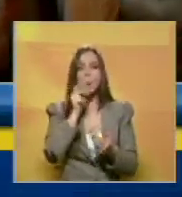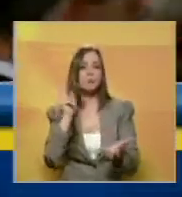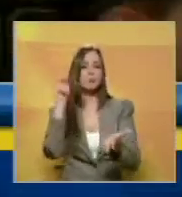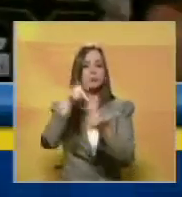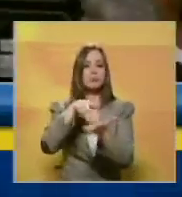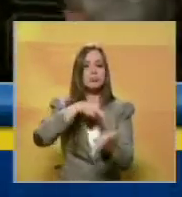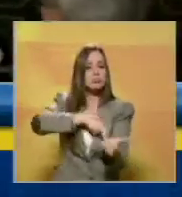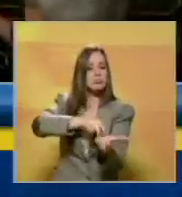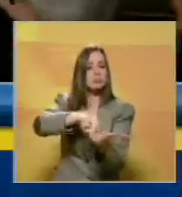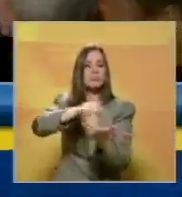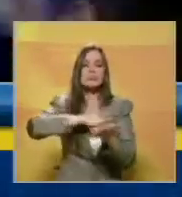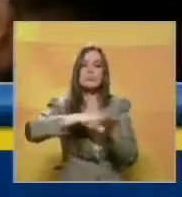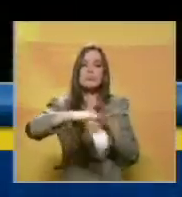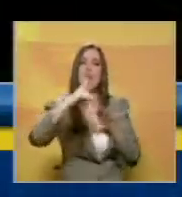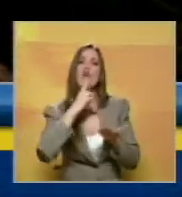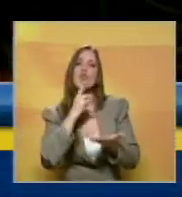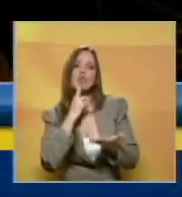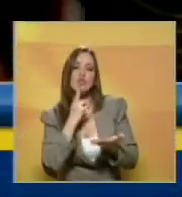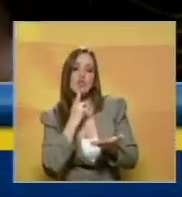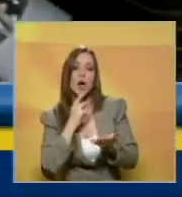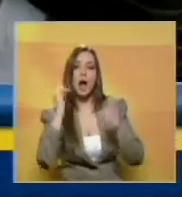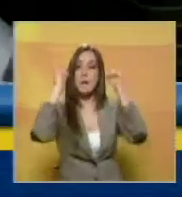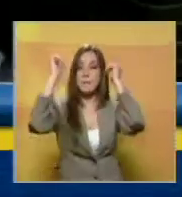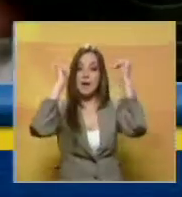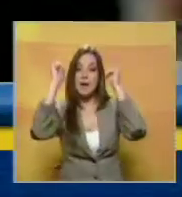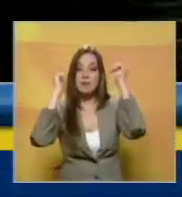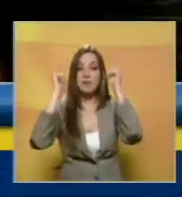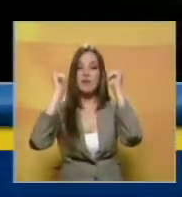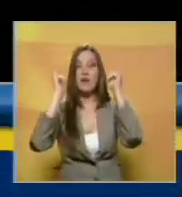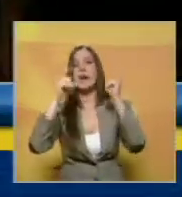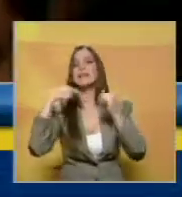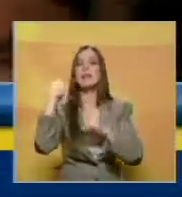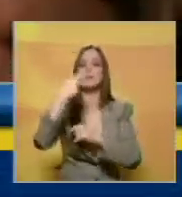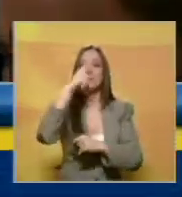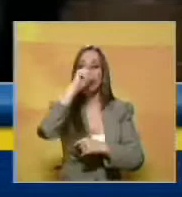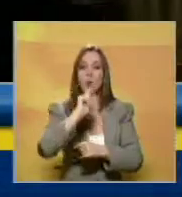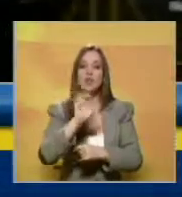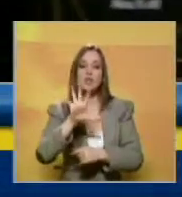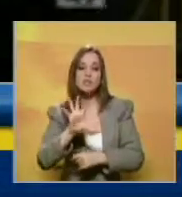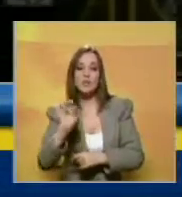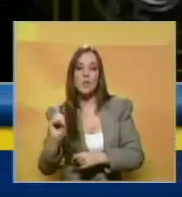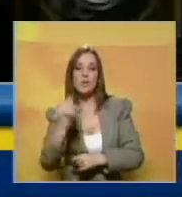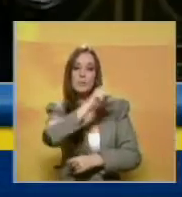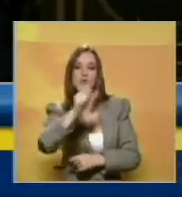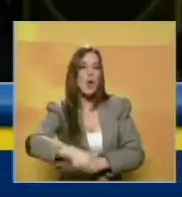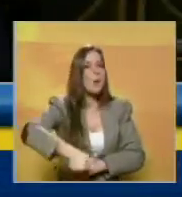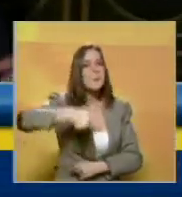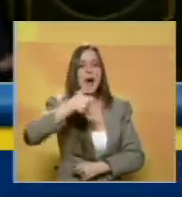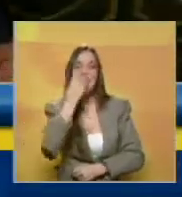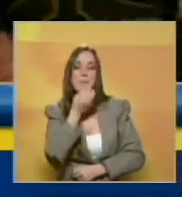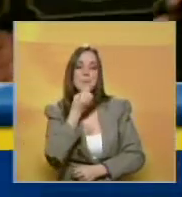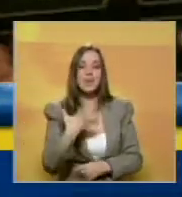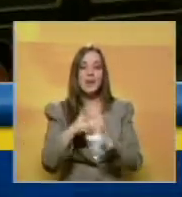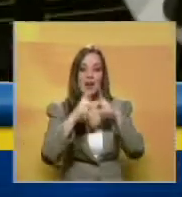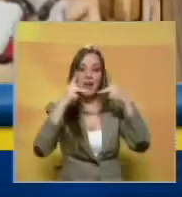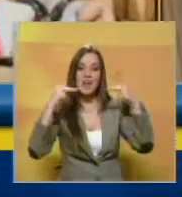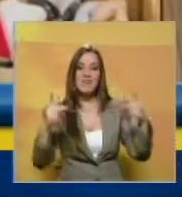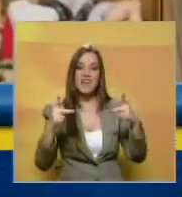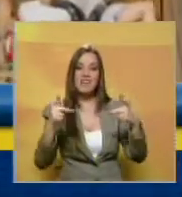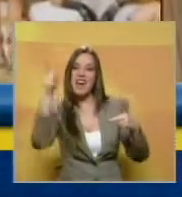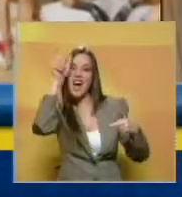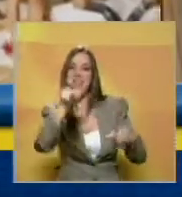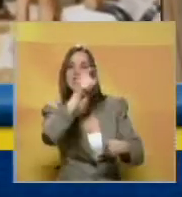para la celebración de la ya tradicional fiesta anual de los 50 más bellos de la revista People en español, la